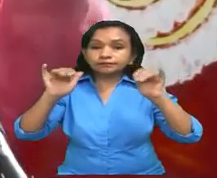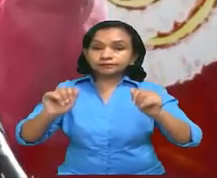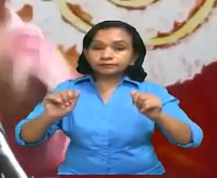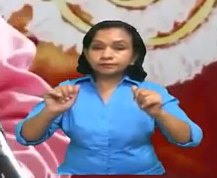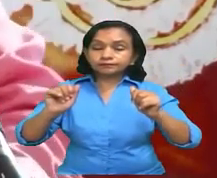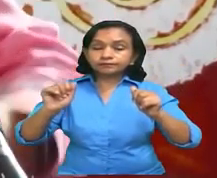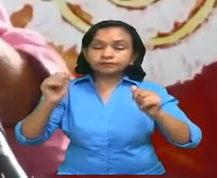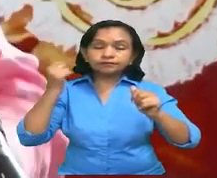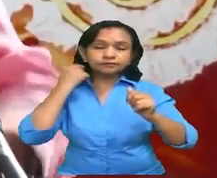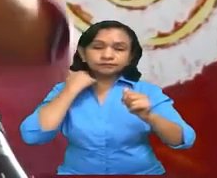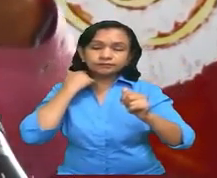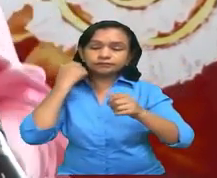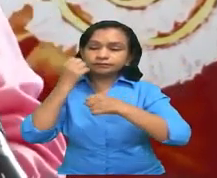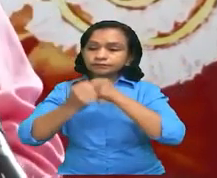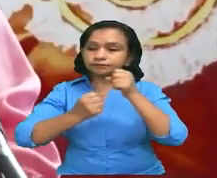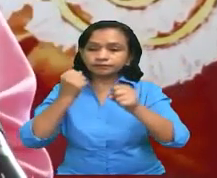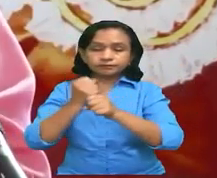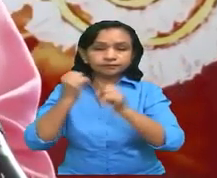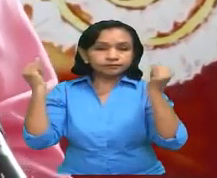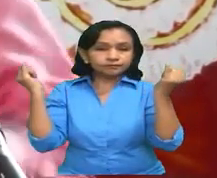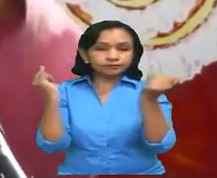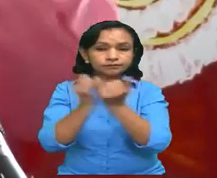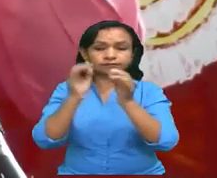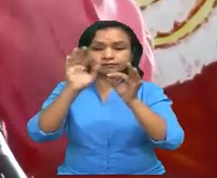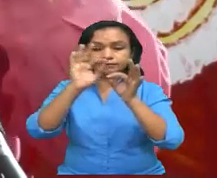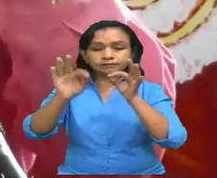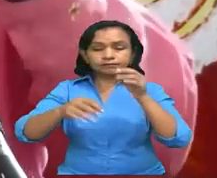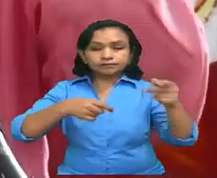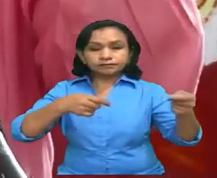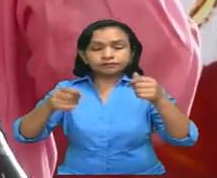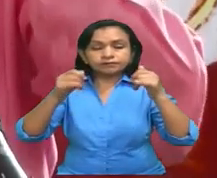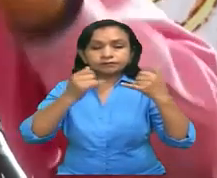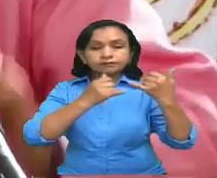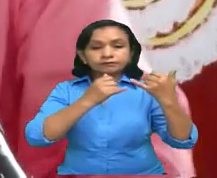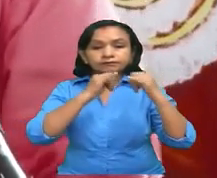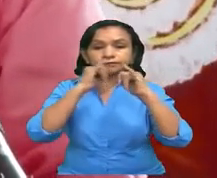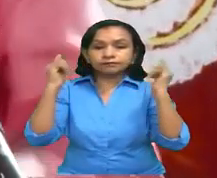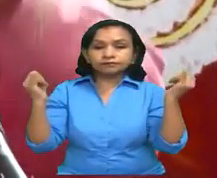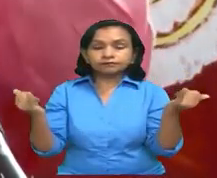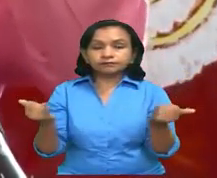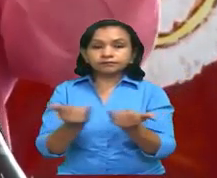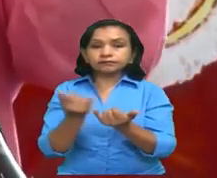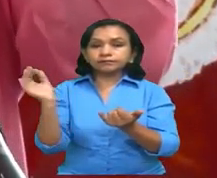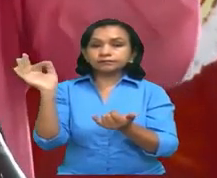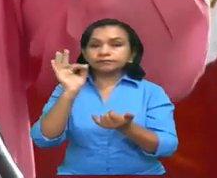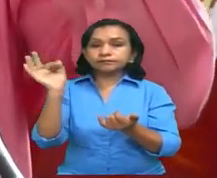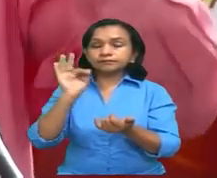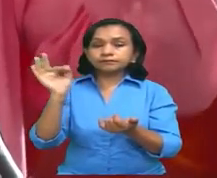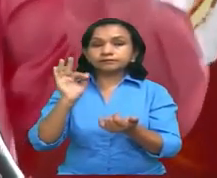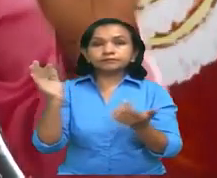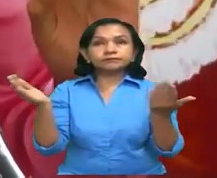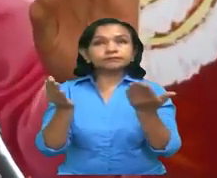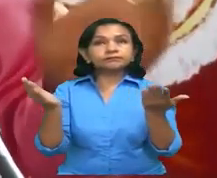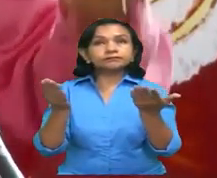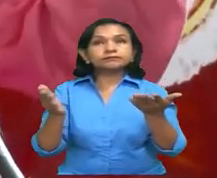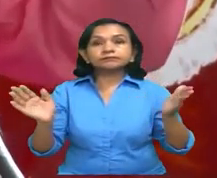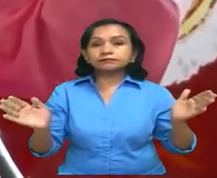NICATUR, primera edición, y le hemos pedido desde el sector privado al INTUR, al gobierno,